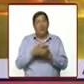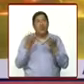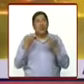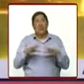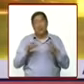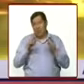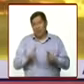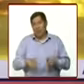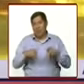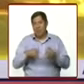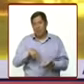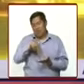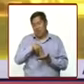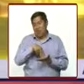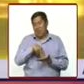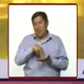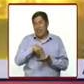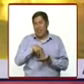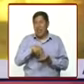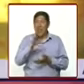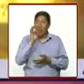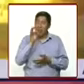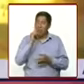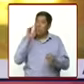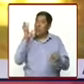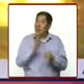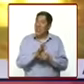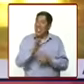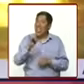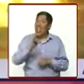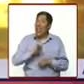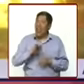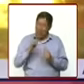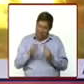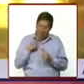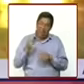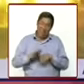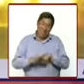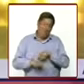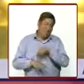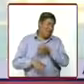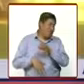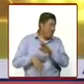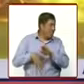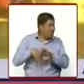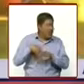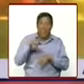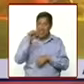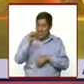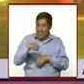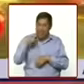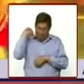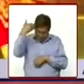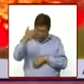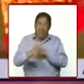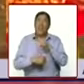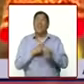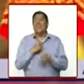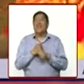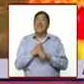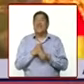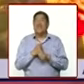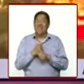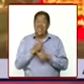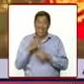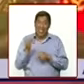queremos que la gente esté parada. Promesa, yo acepto la invitación. Yo voy a ser la primera en el próximo desfile. Tú vas a ser la primera el próximo año.